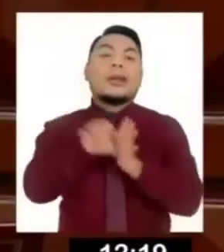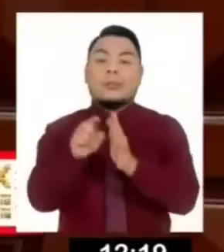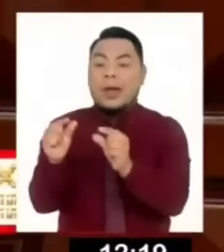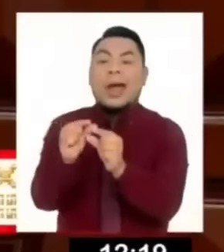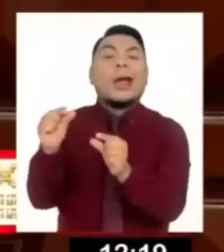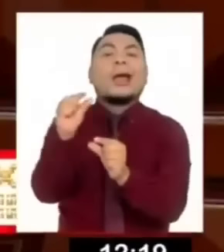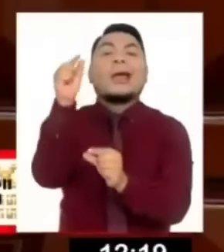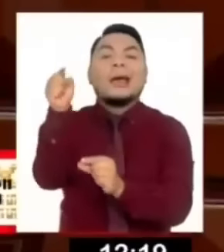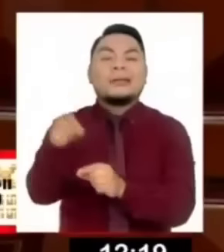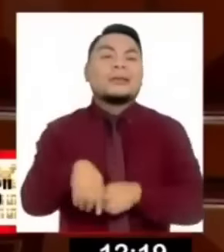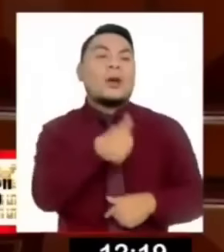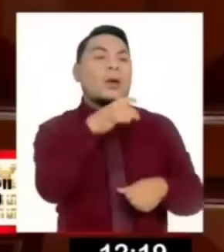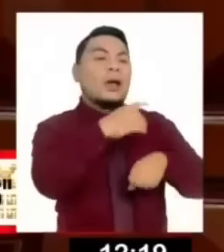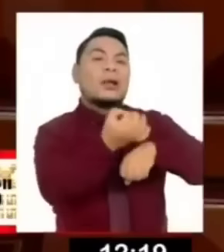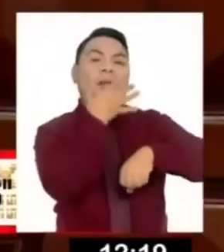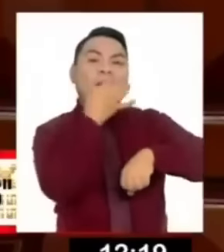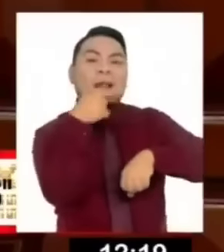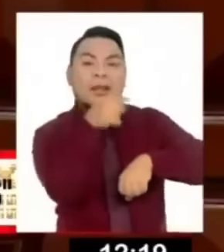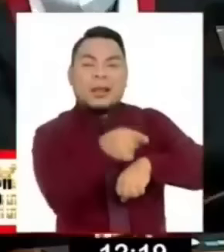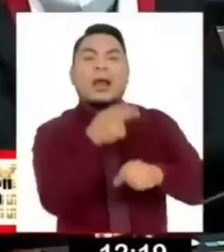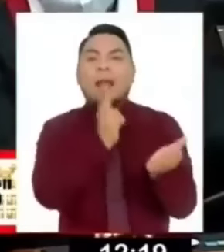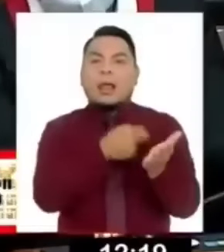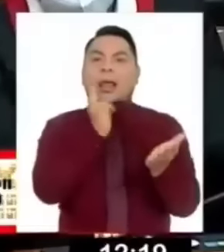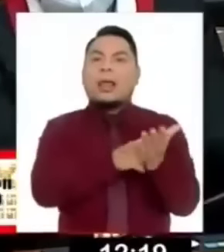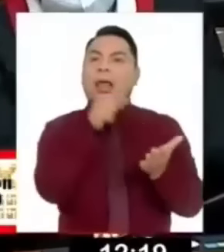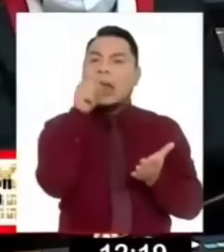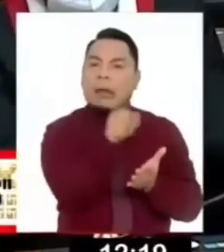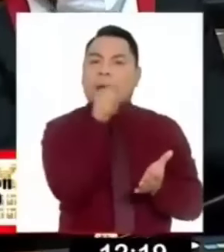doméstico y las medicinas.